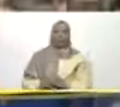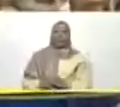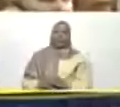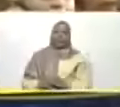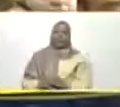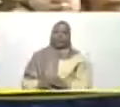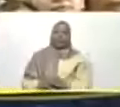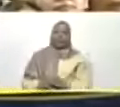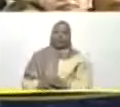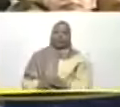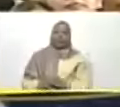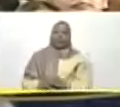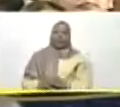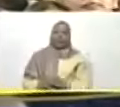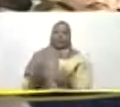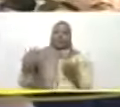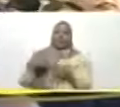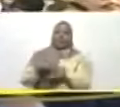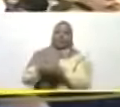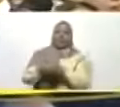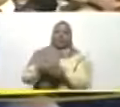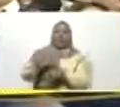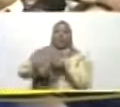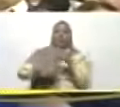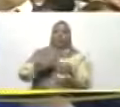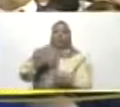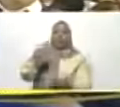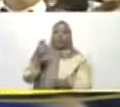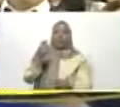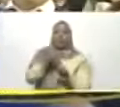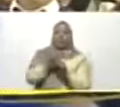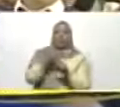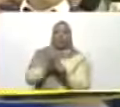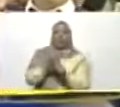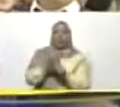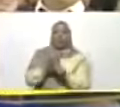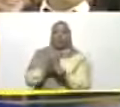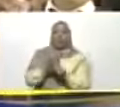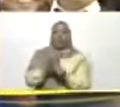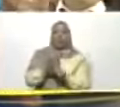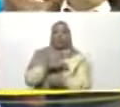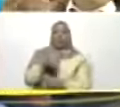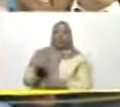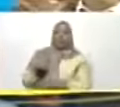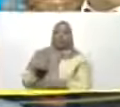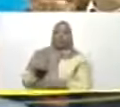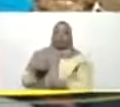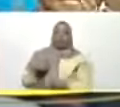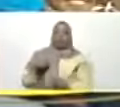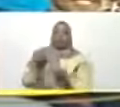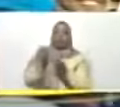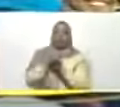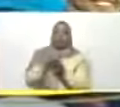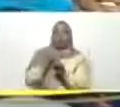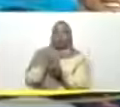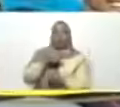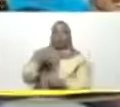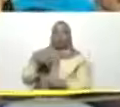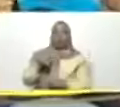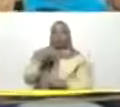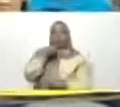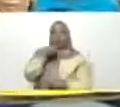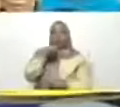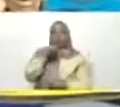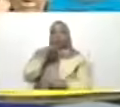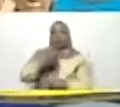juventud integrar los programas las iniciativas